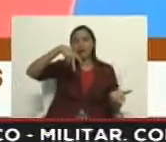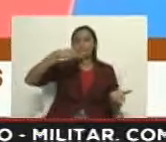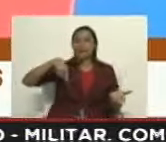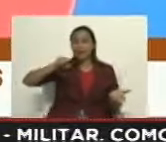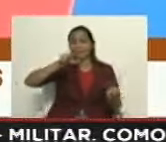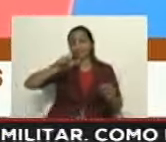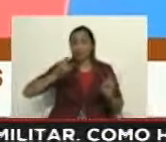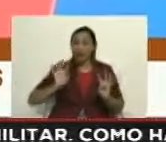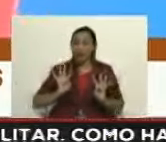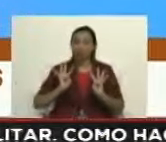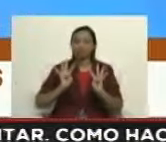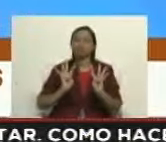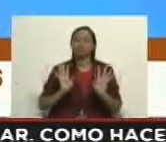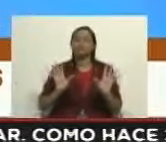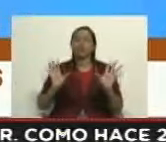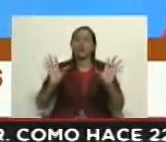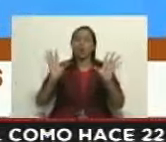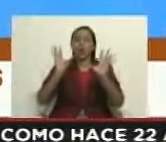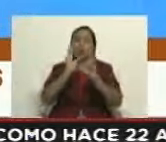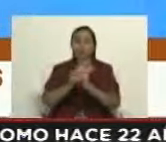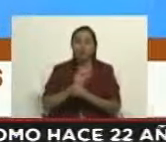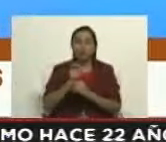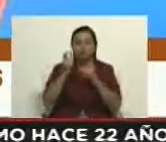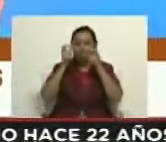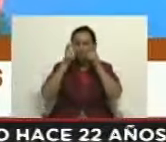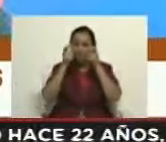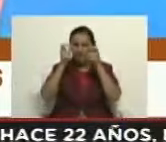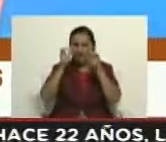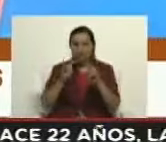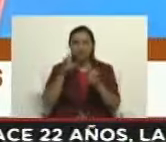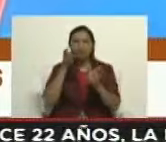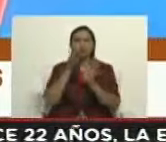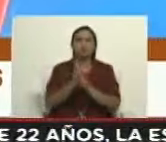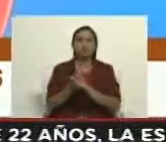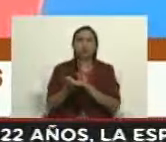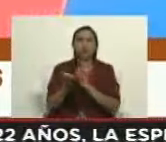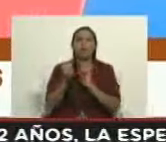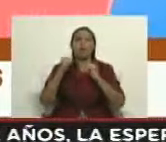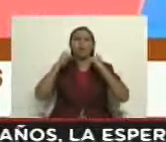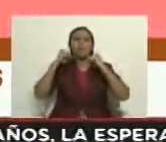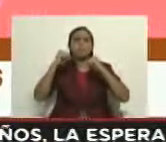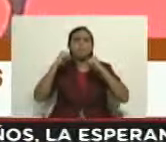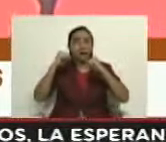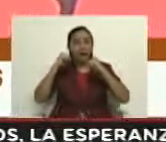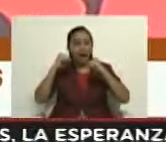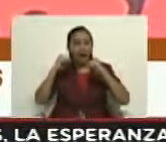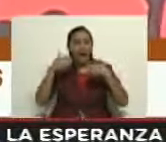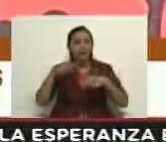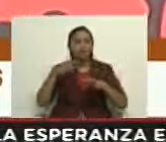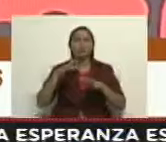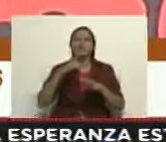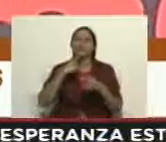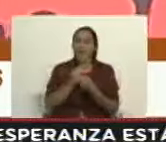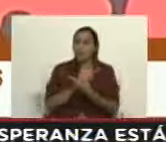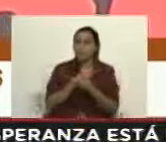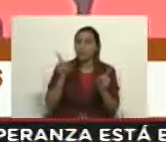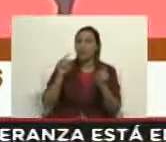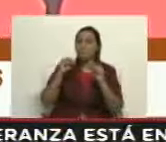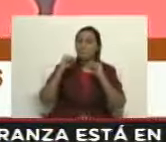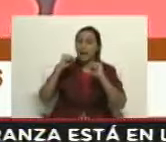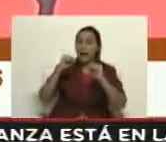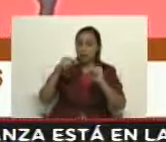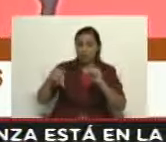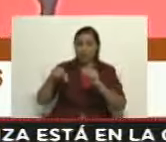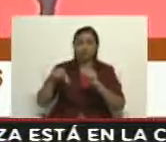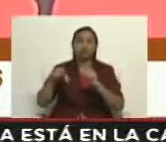permanente de todo lo que estaba sucediendo con el paro, de ese paro que llamaron, de todo lo que